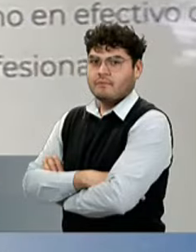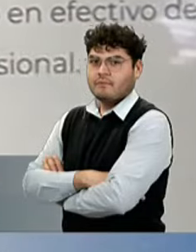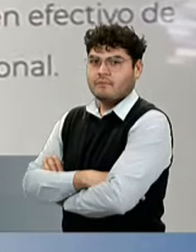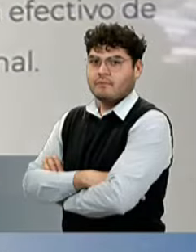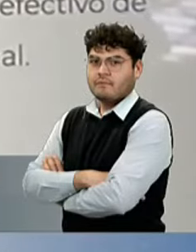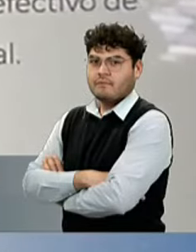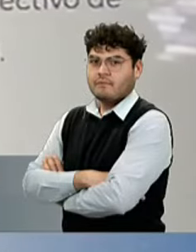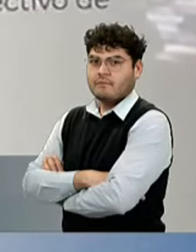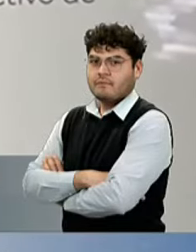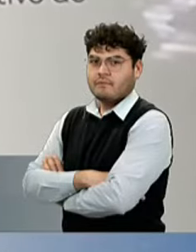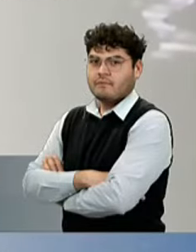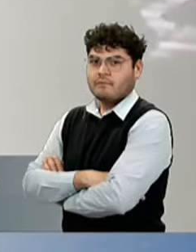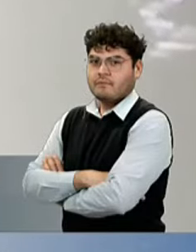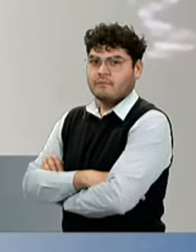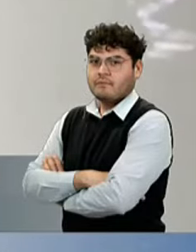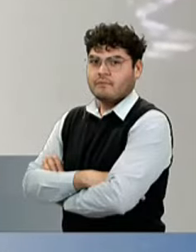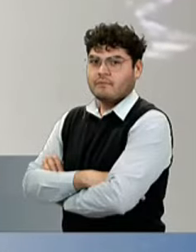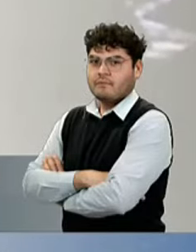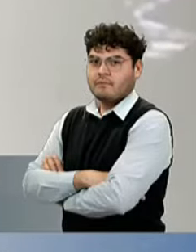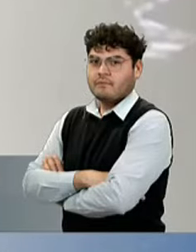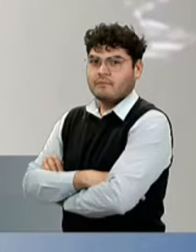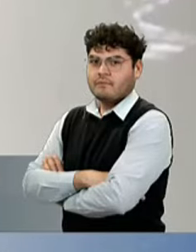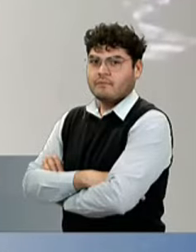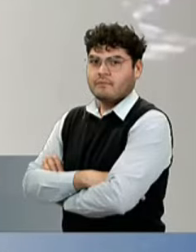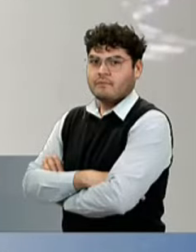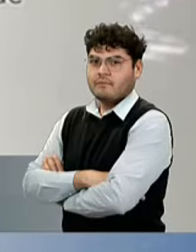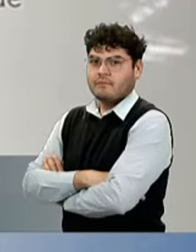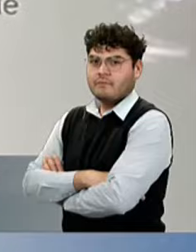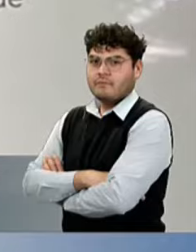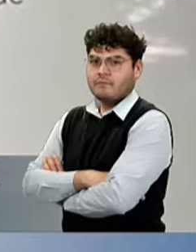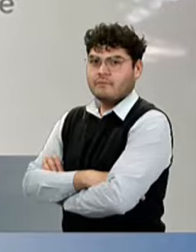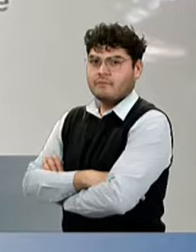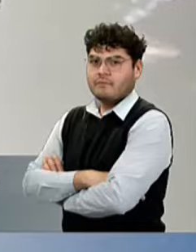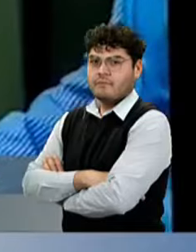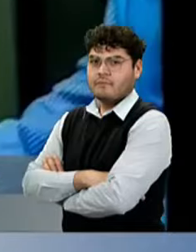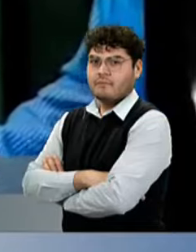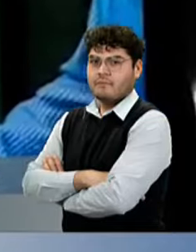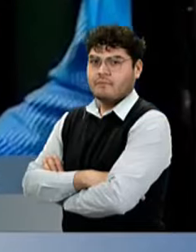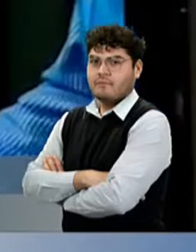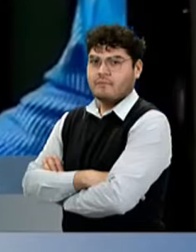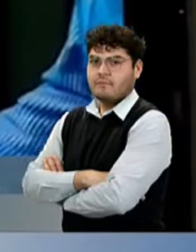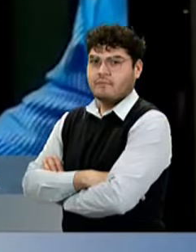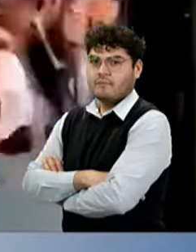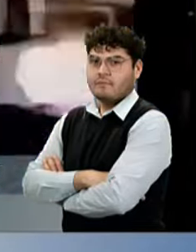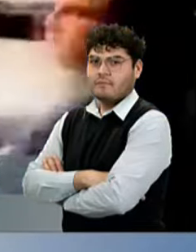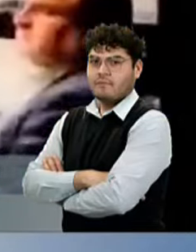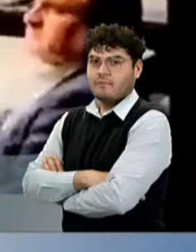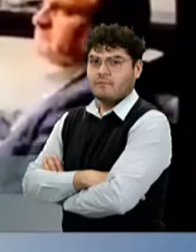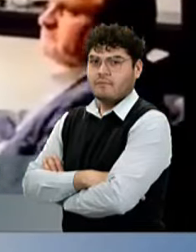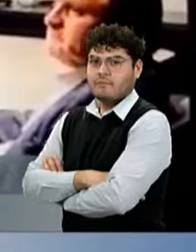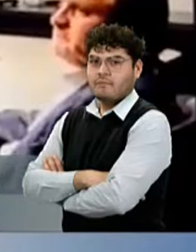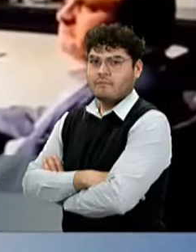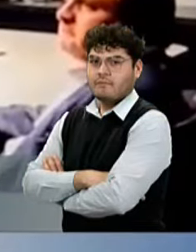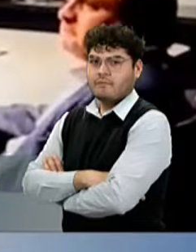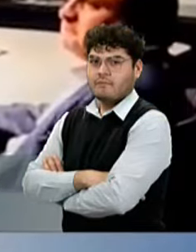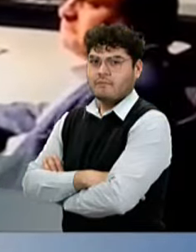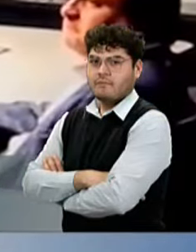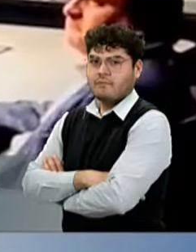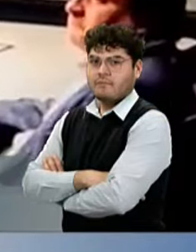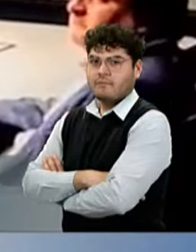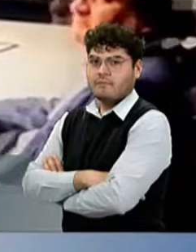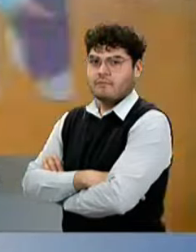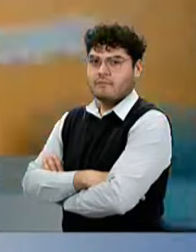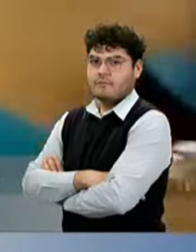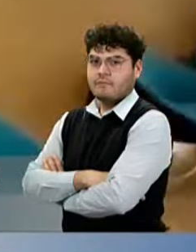S.P.A., propiedad del empresario Pablo Lavé, interpuso ante el cuarto juzgado de garantía de Santiago, donde se están llevando bastantes